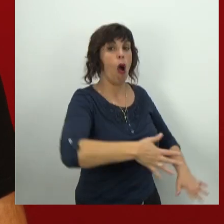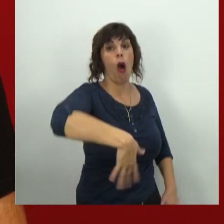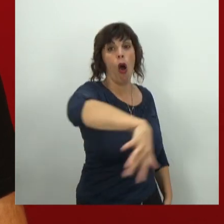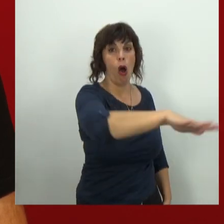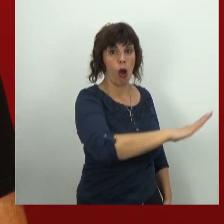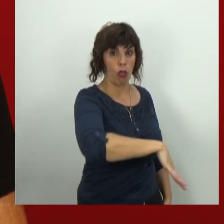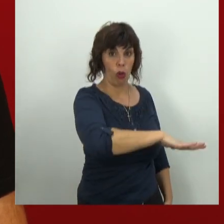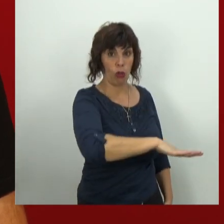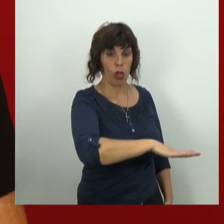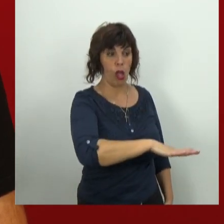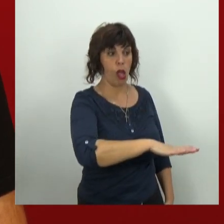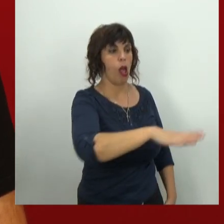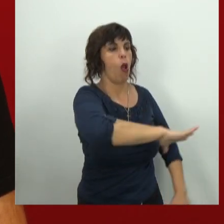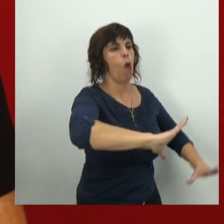demonios,